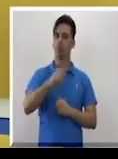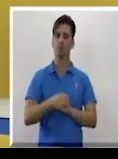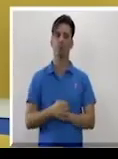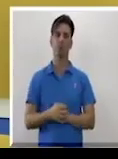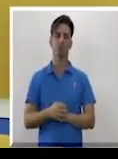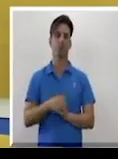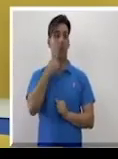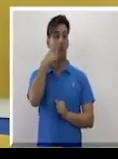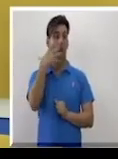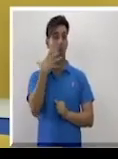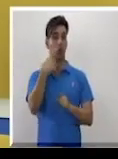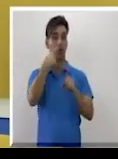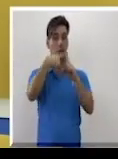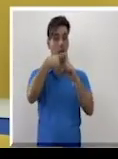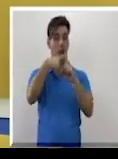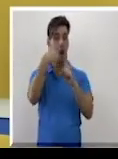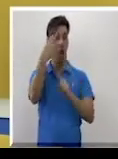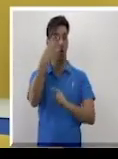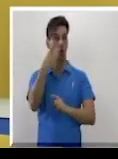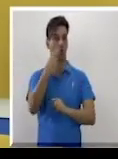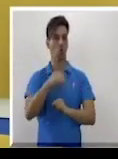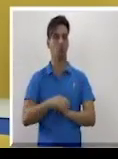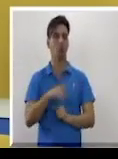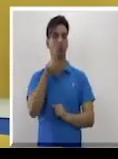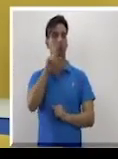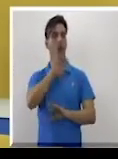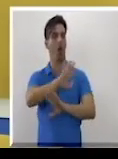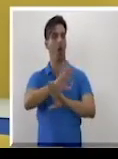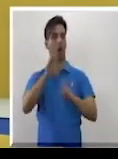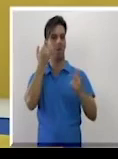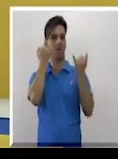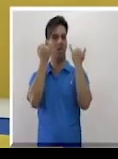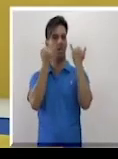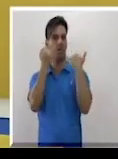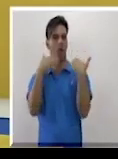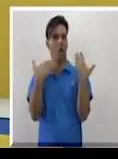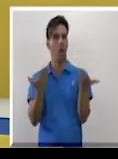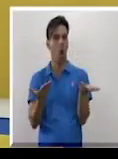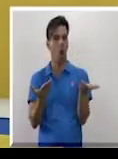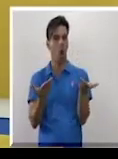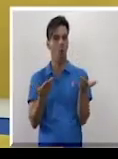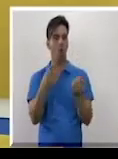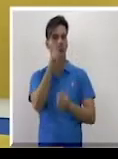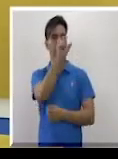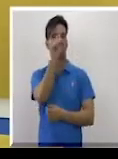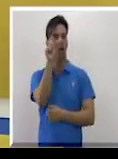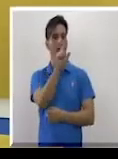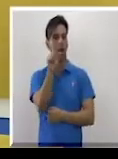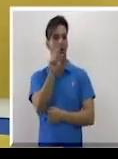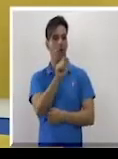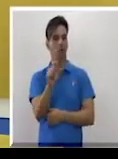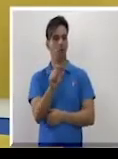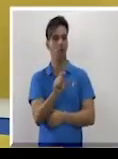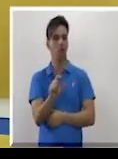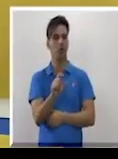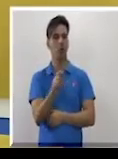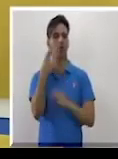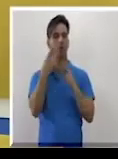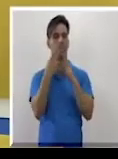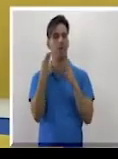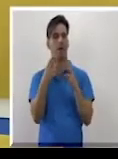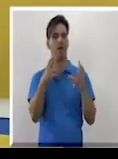son los cálculos a la vez que usted logre identificar cómo determinar la cantidad de material derrochado por